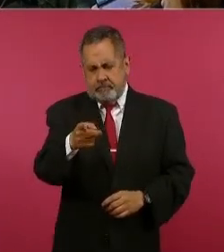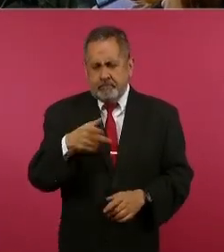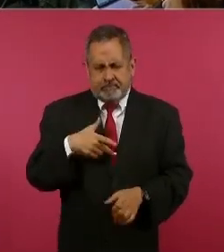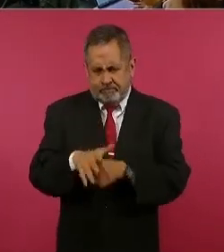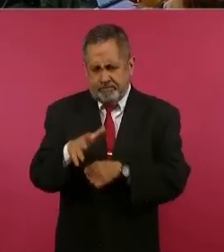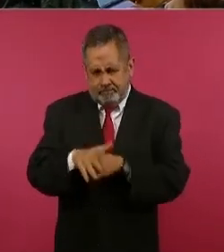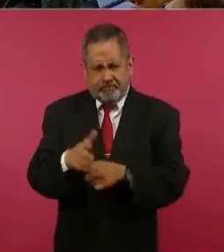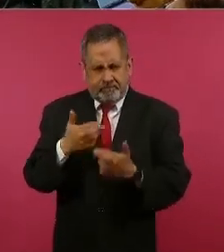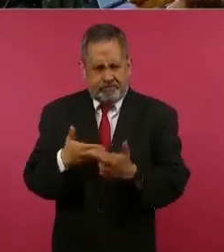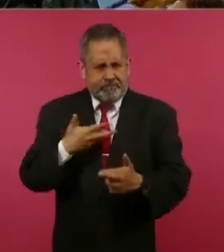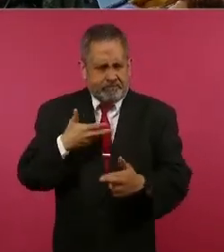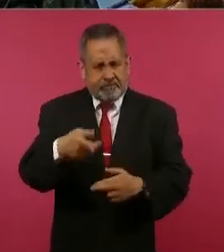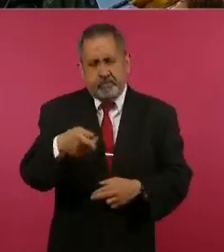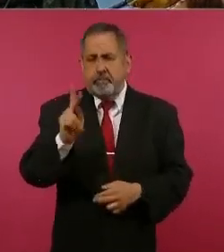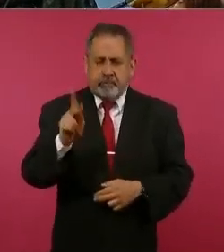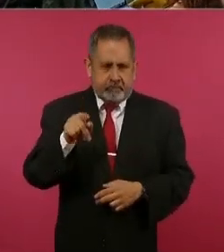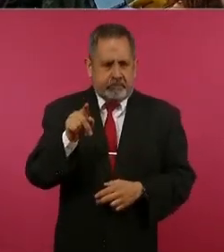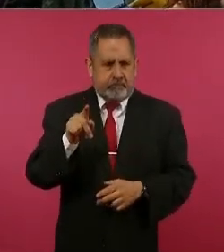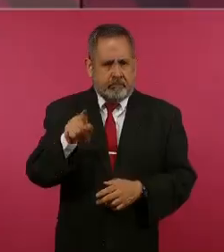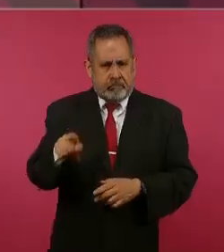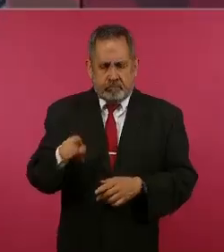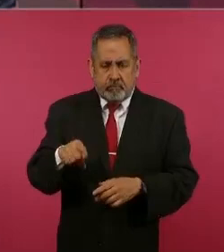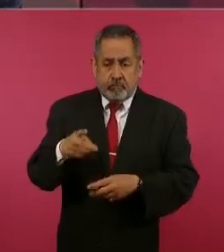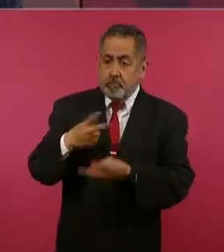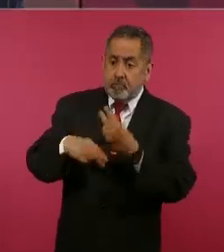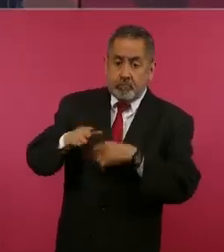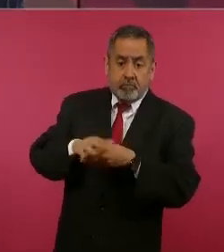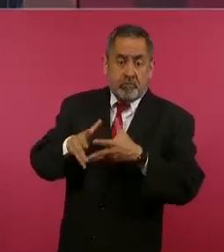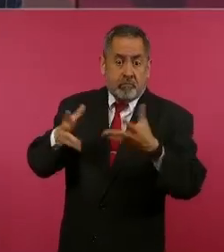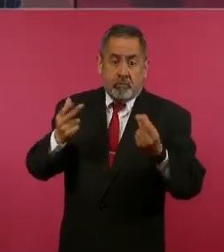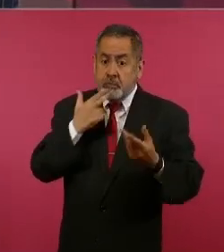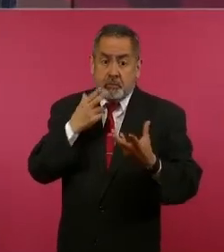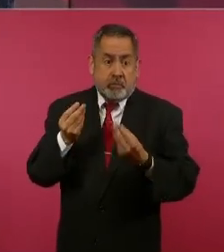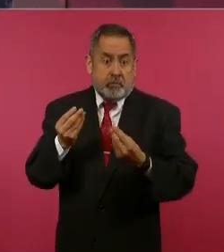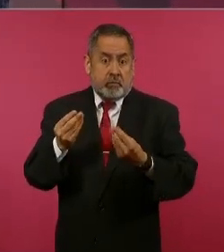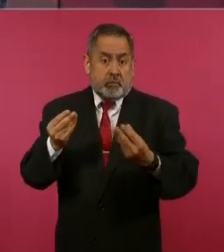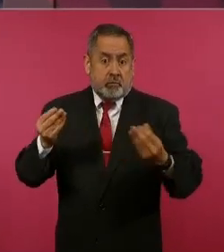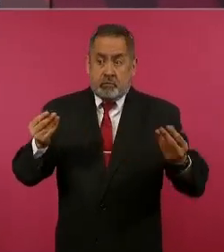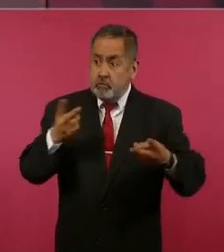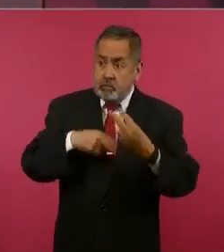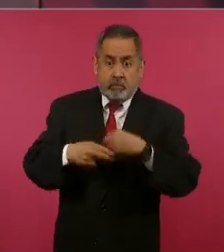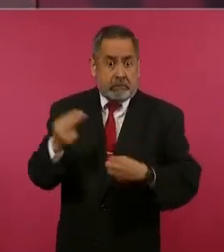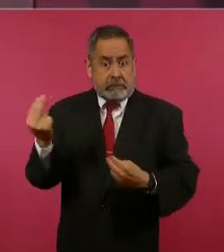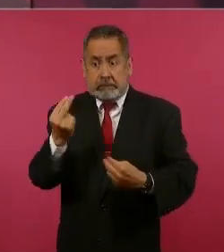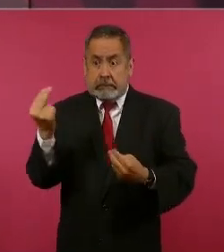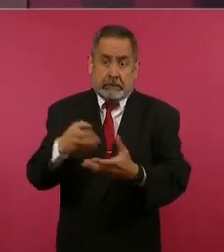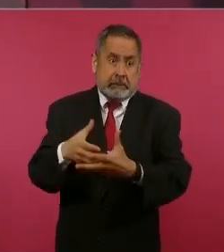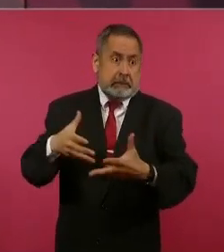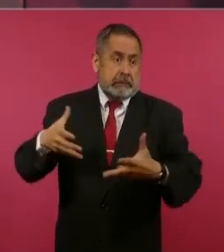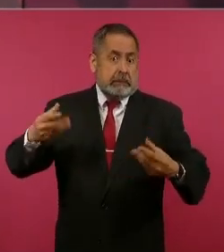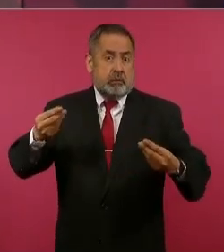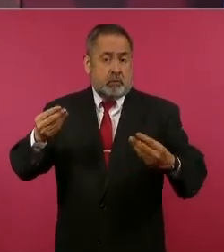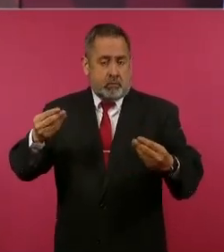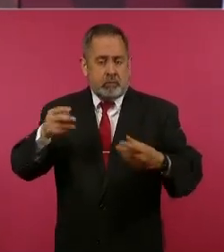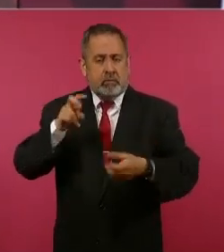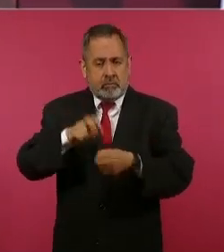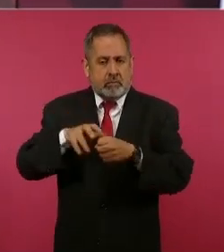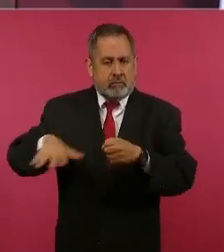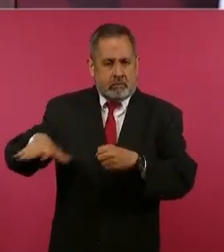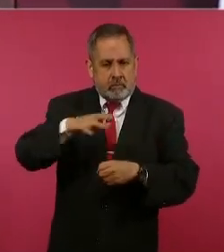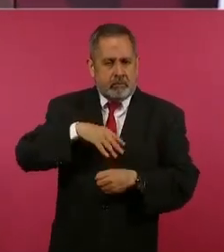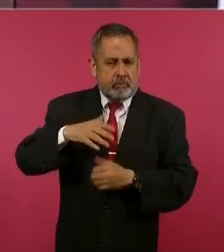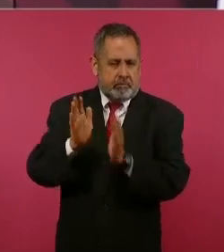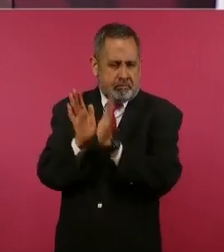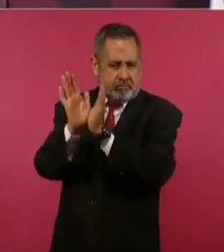tener, pero de todas maneras va a crecer mucho la demanda, está creciendo mucho la demanda en la península y se va